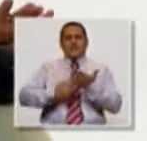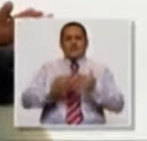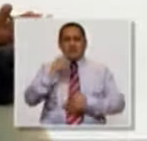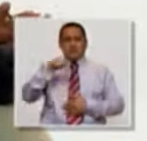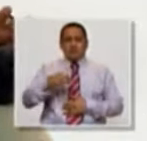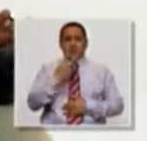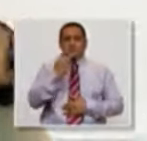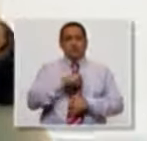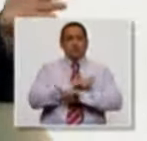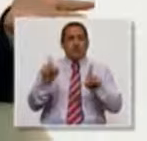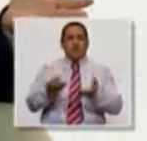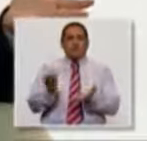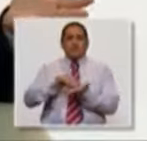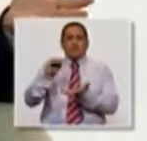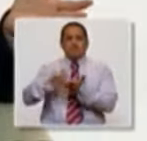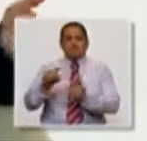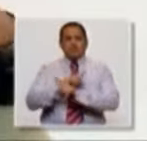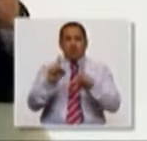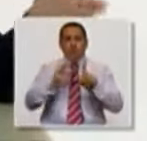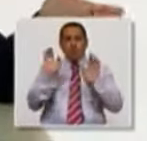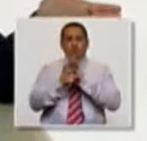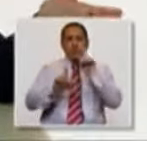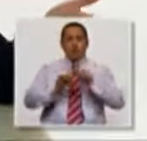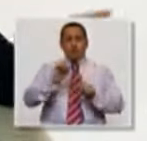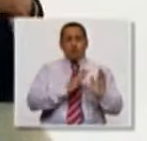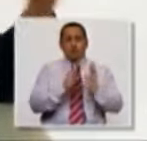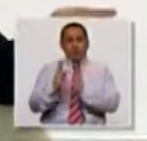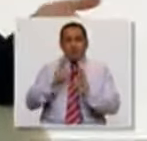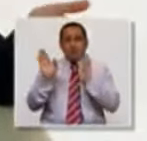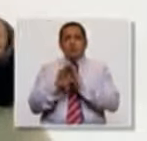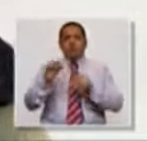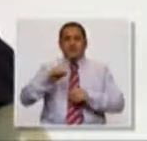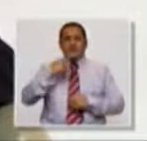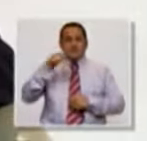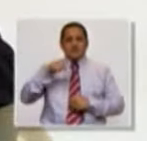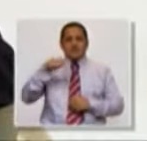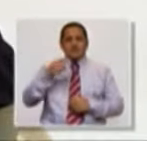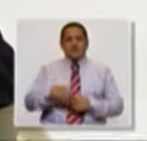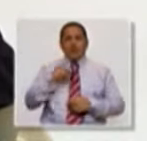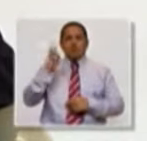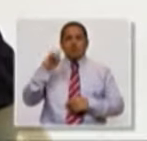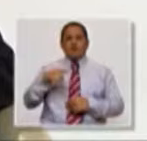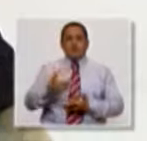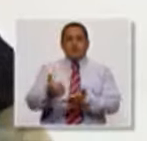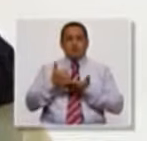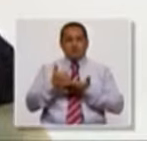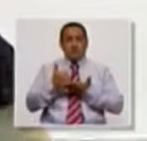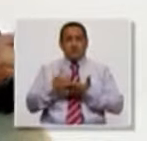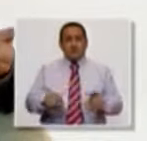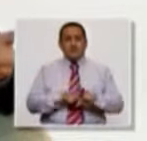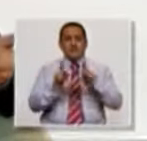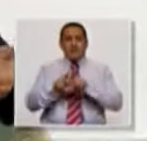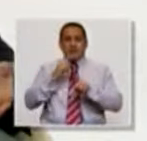no más. Y lo que realmente debe ver son aquellos procesos en los que se exigen tutela de urgencia. Claro. ¿No? Y de